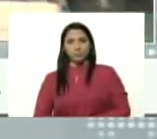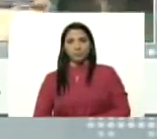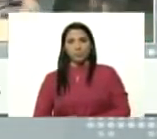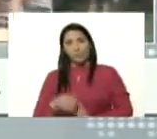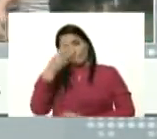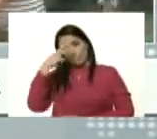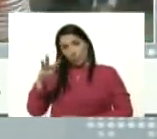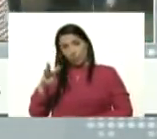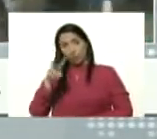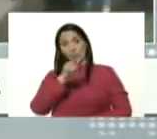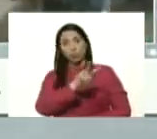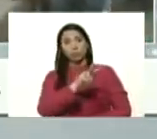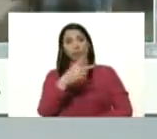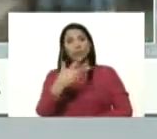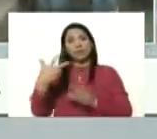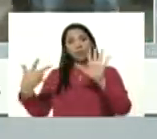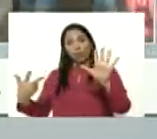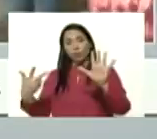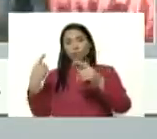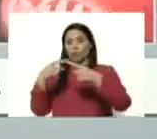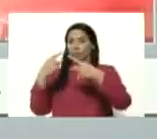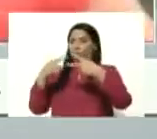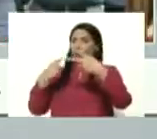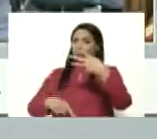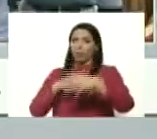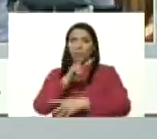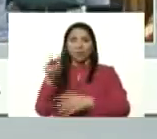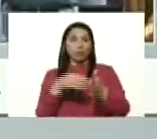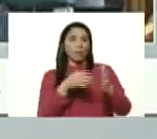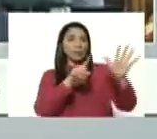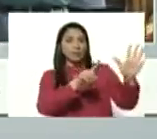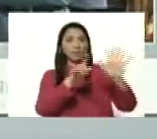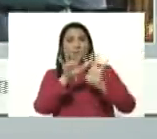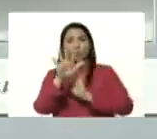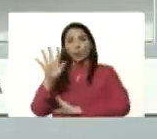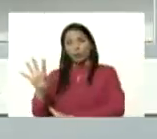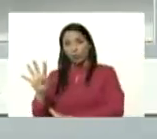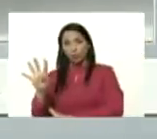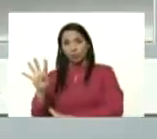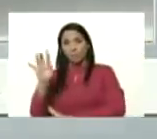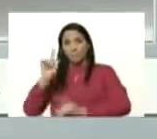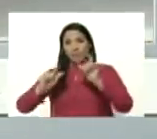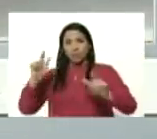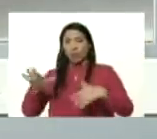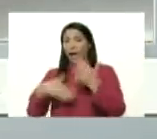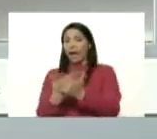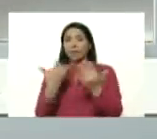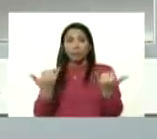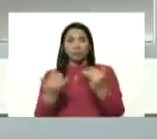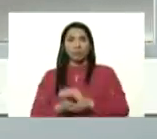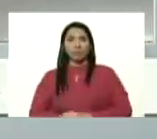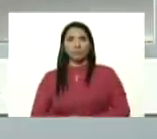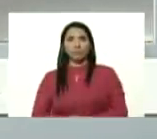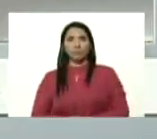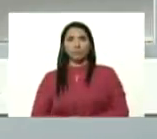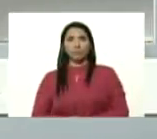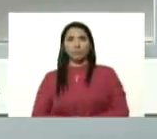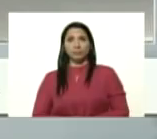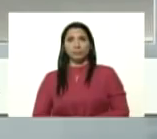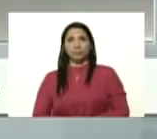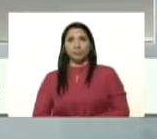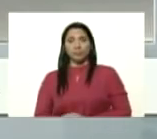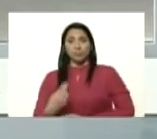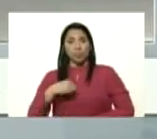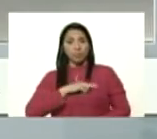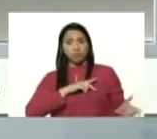México 238 y así por el estilo. 22.654 a esta hora, ¿no? Y